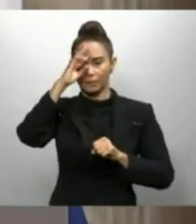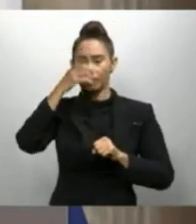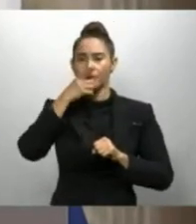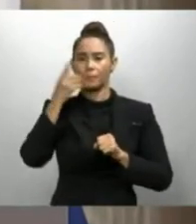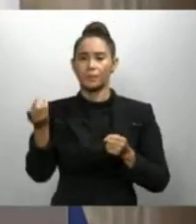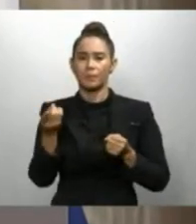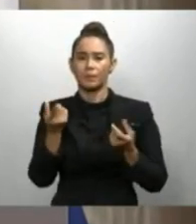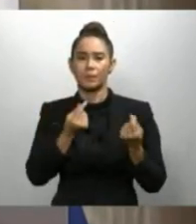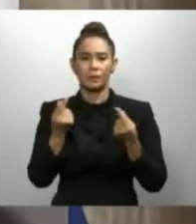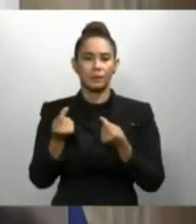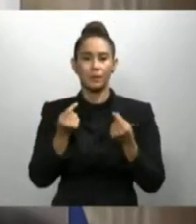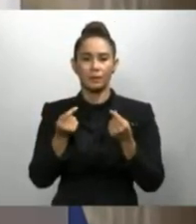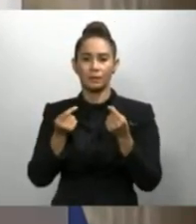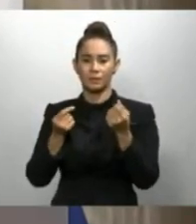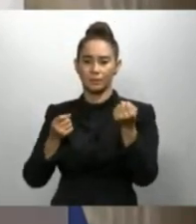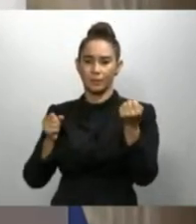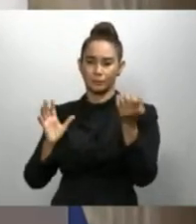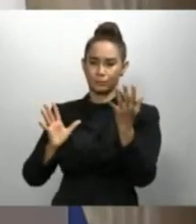Dominicana